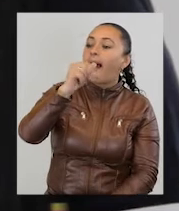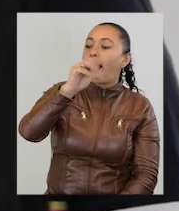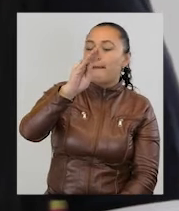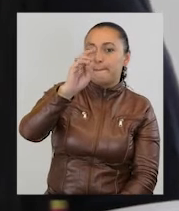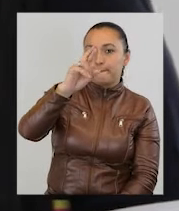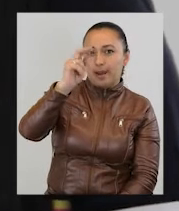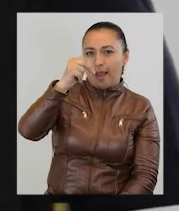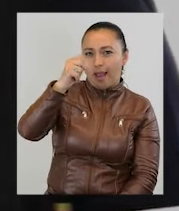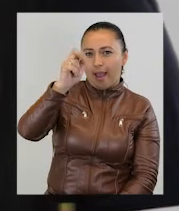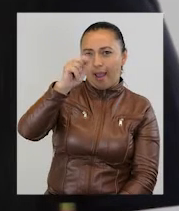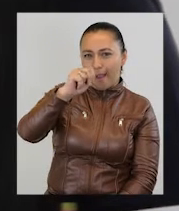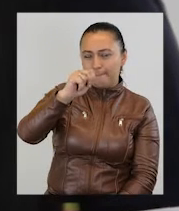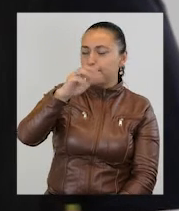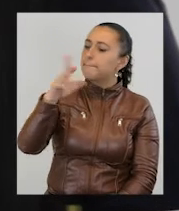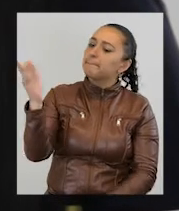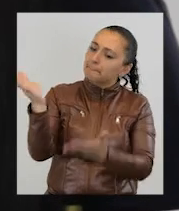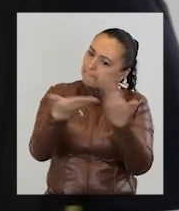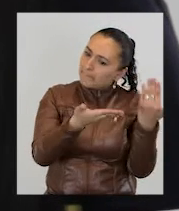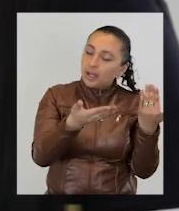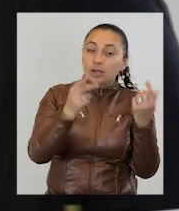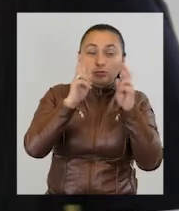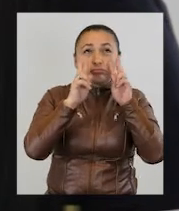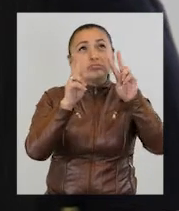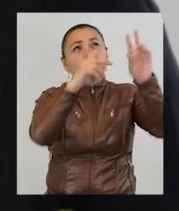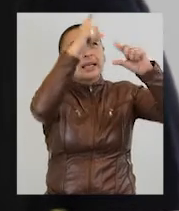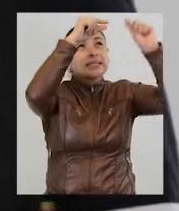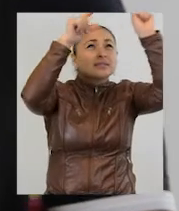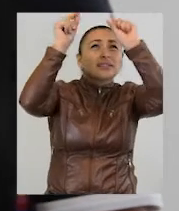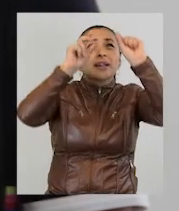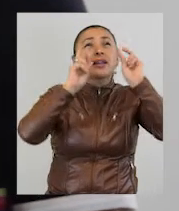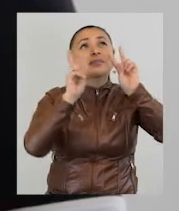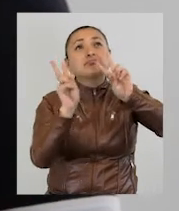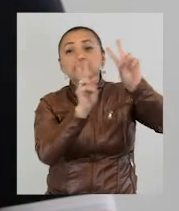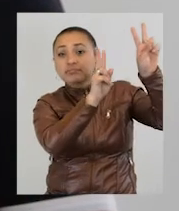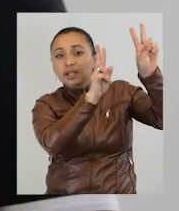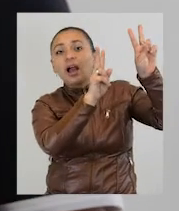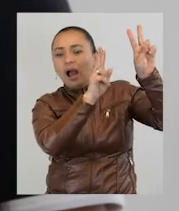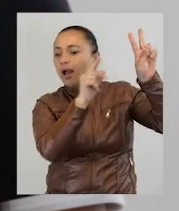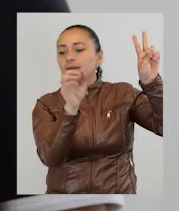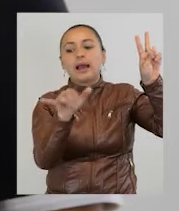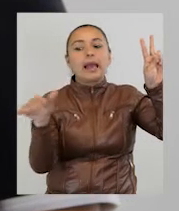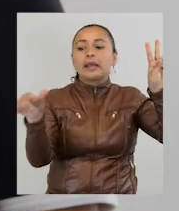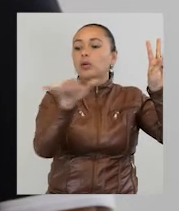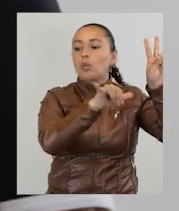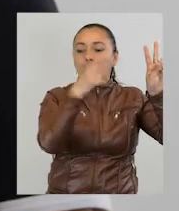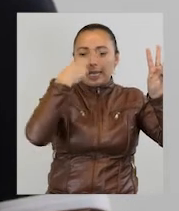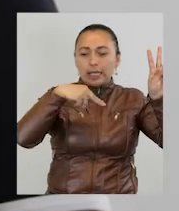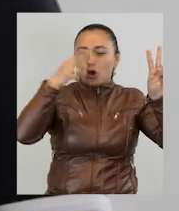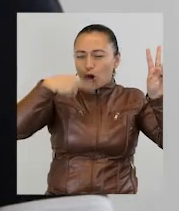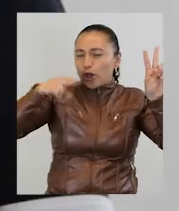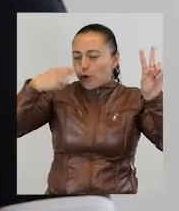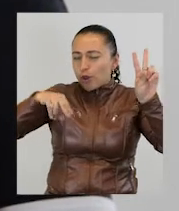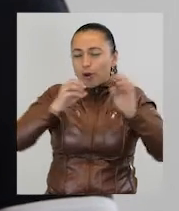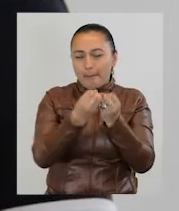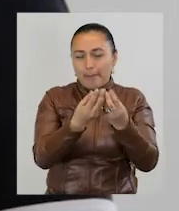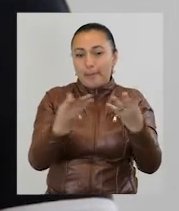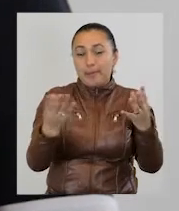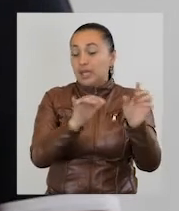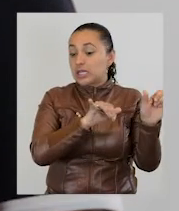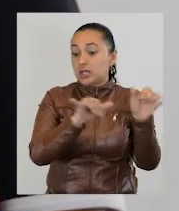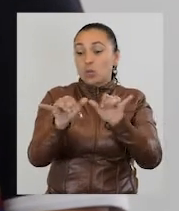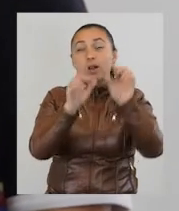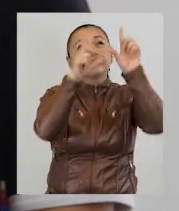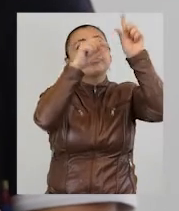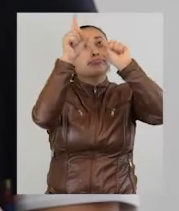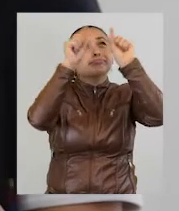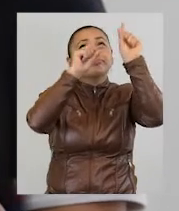si puedes. Luego añadió: así será tu descendencia. Abraham creyó lo que el Señor le decía, y por esa fe el Señor lo